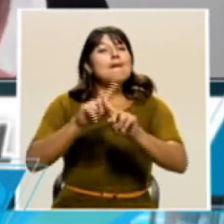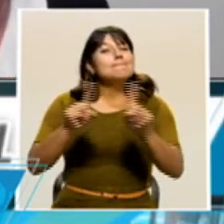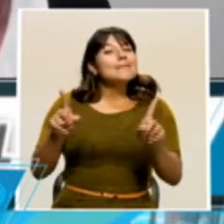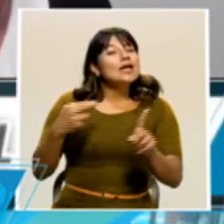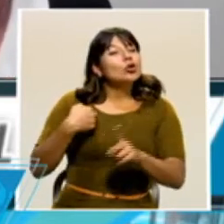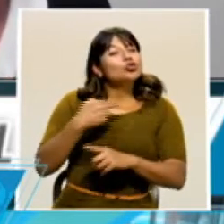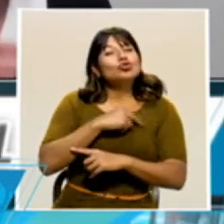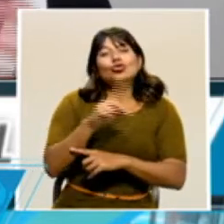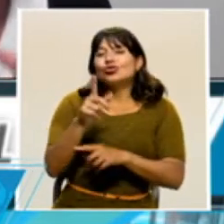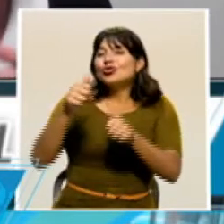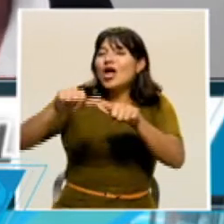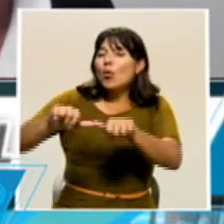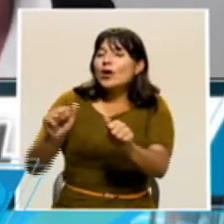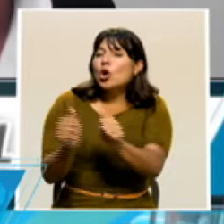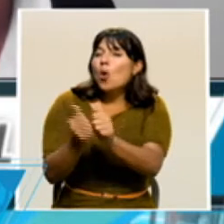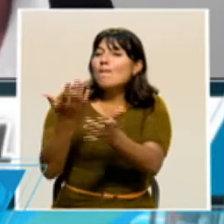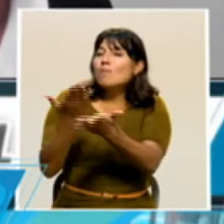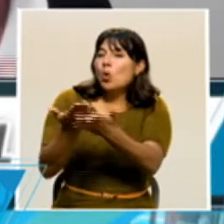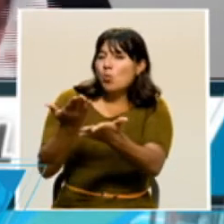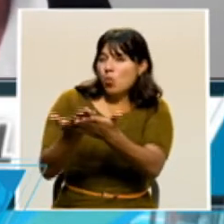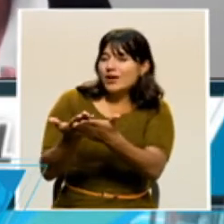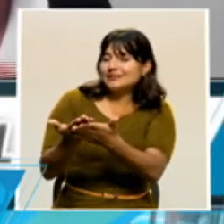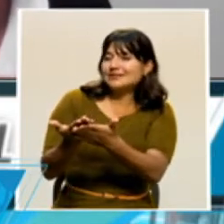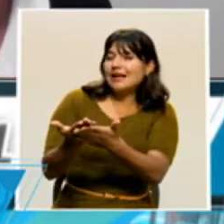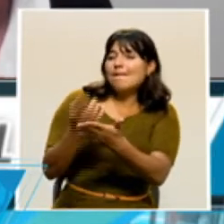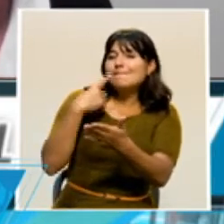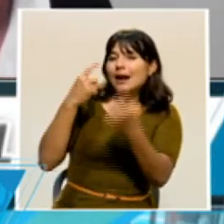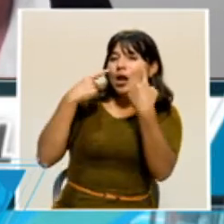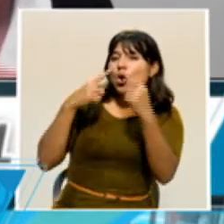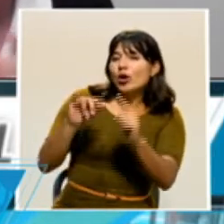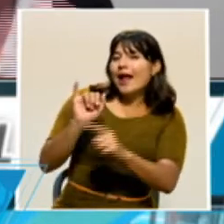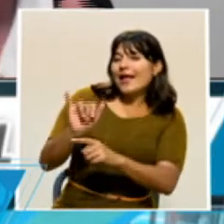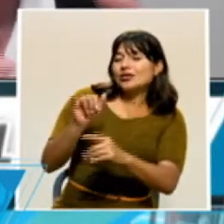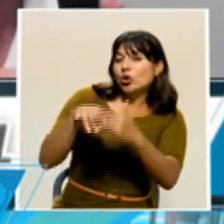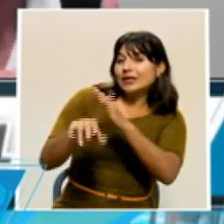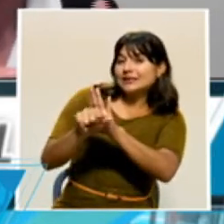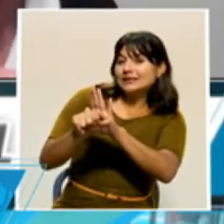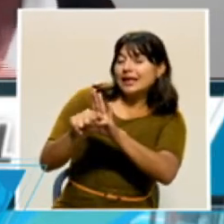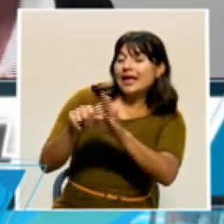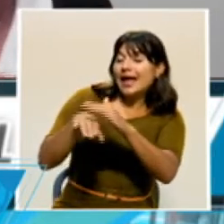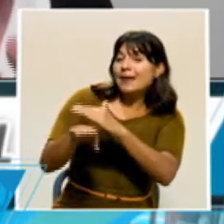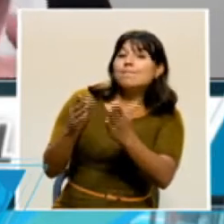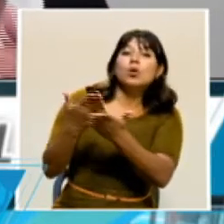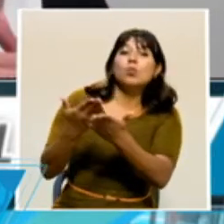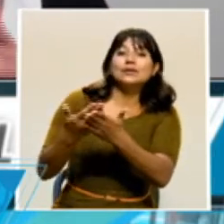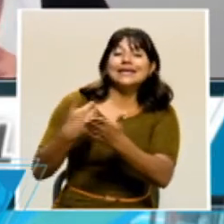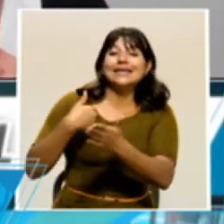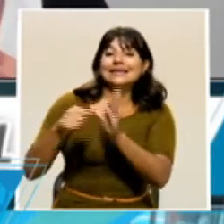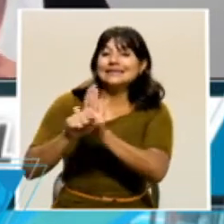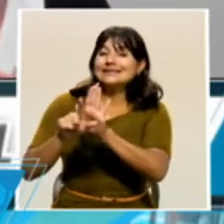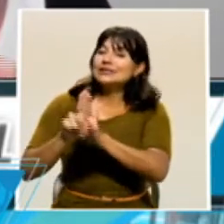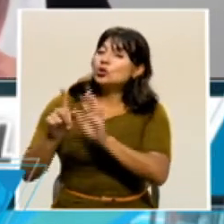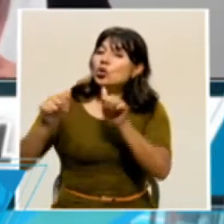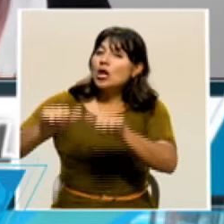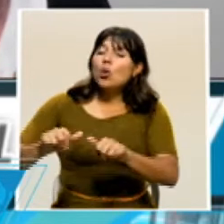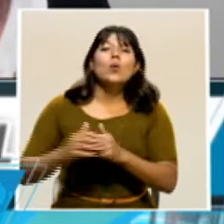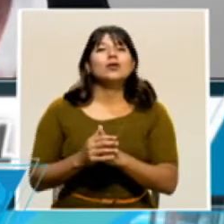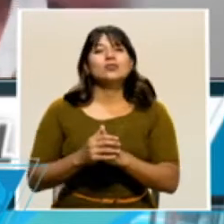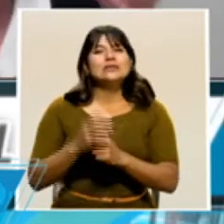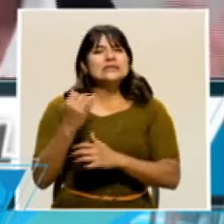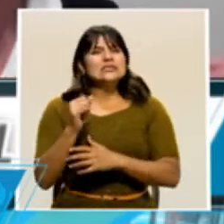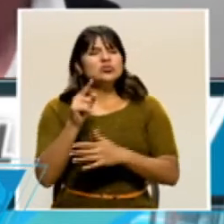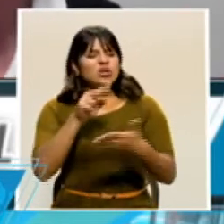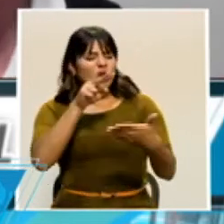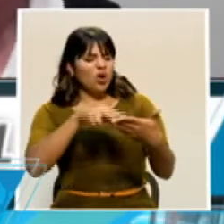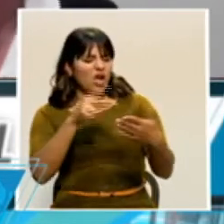ahí propuesta es bastante complicada, es compleja de comprender. Entonces, lo que pensamos es, bueno, si algo es complejo, cuando usted lo lee, mucho